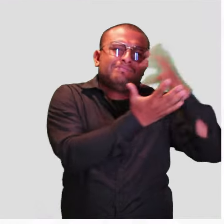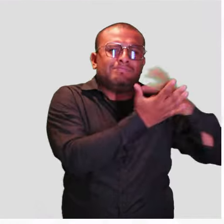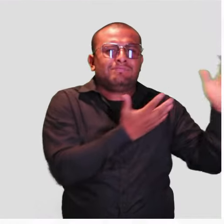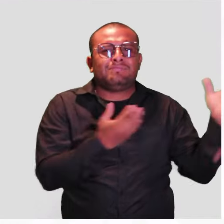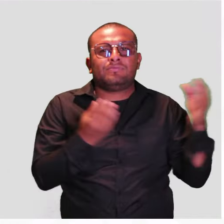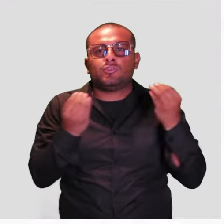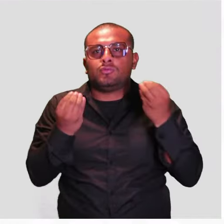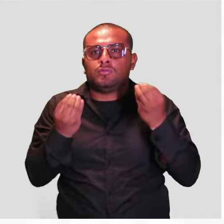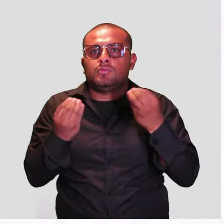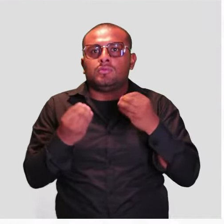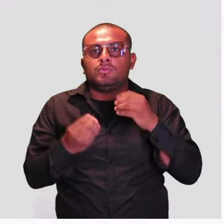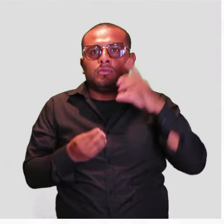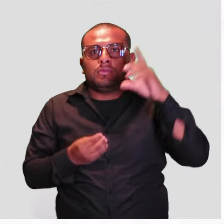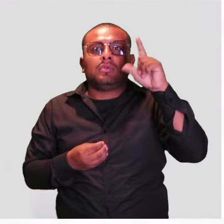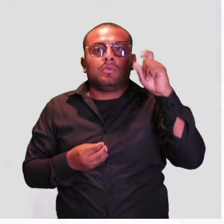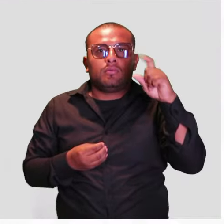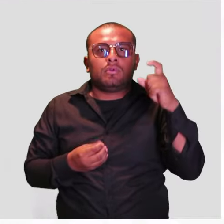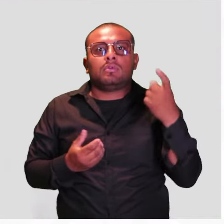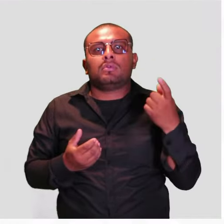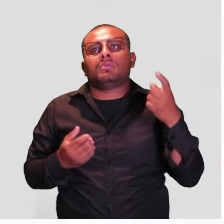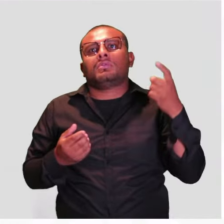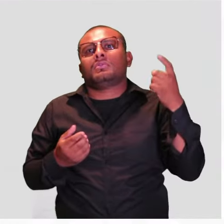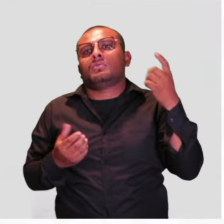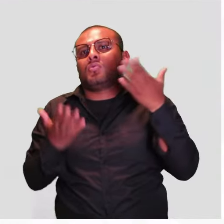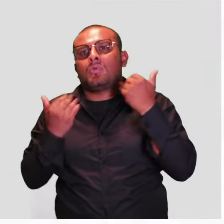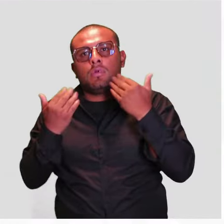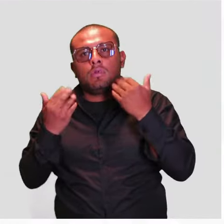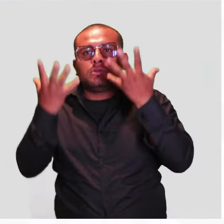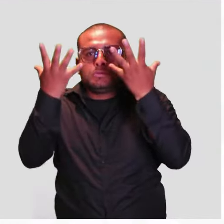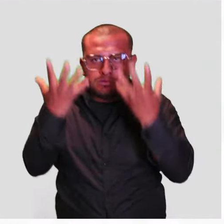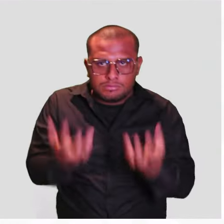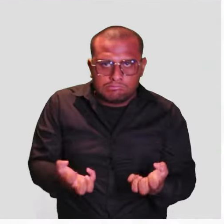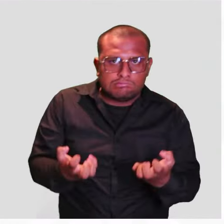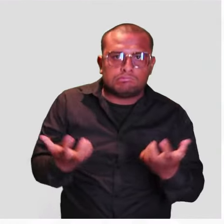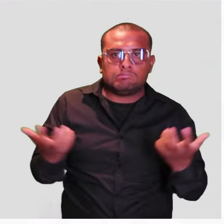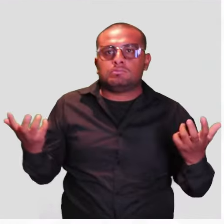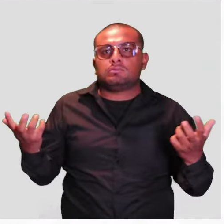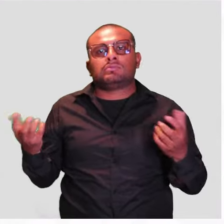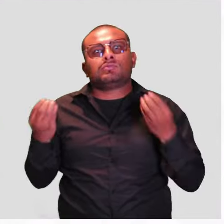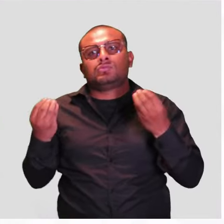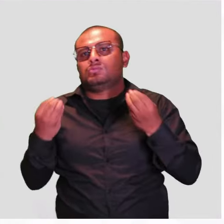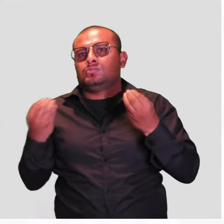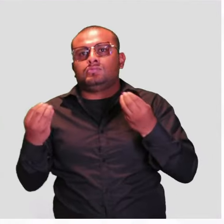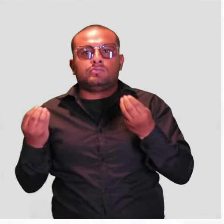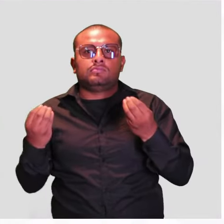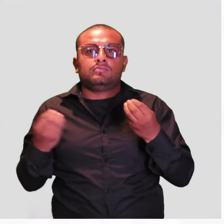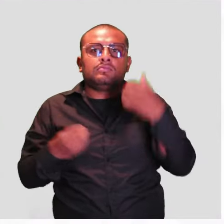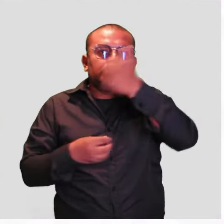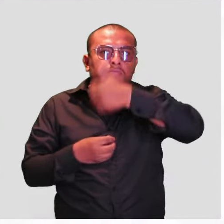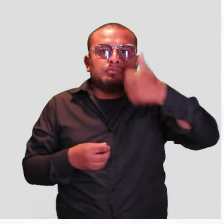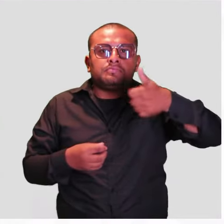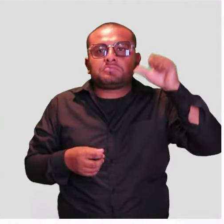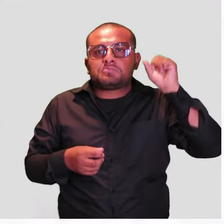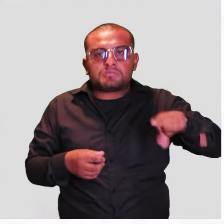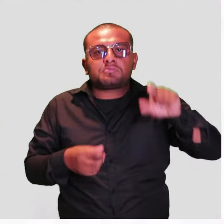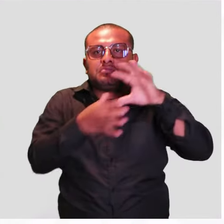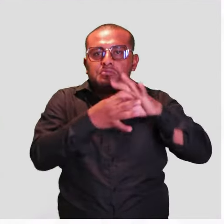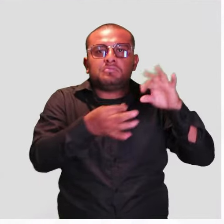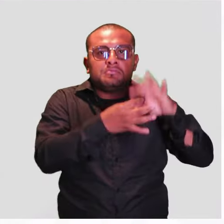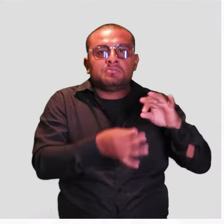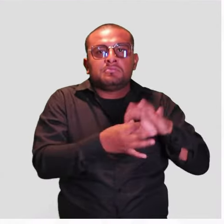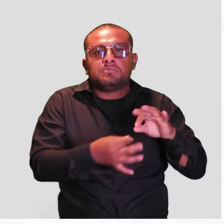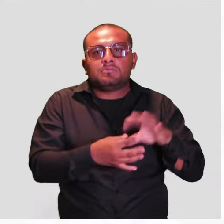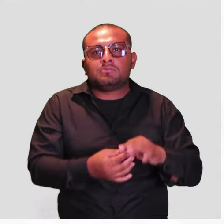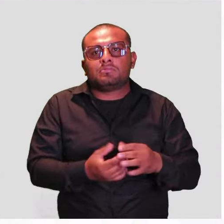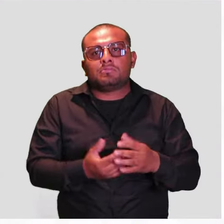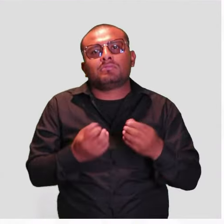el tema de la sequía, un asunto relevante que han venido tocando cada una de las candidaturas, sin olvidar pues los